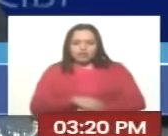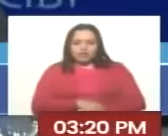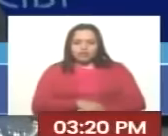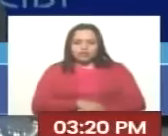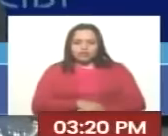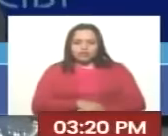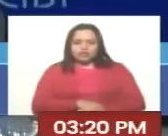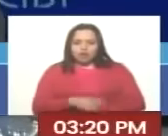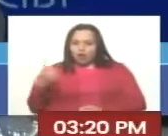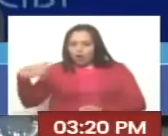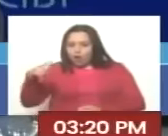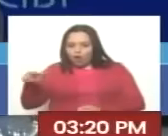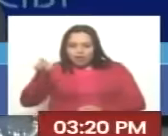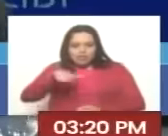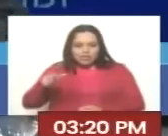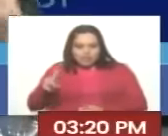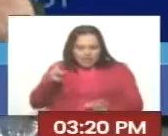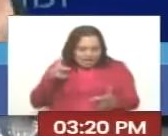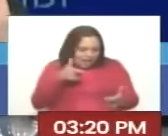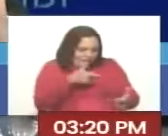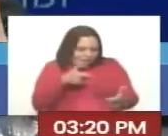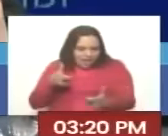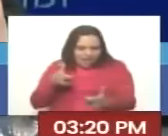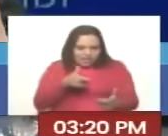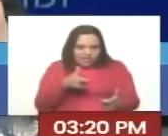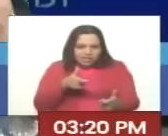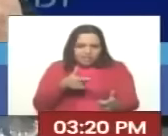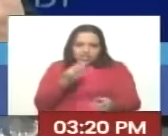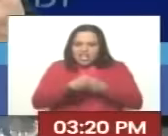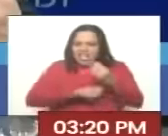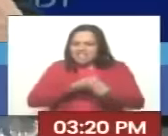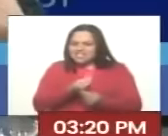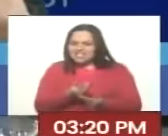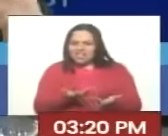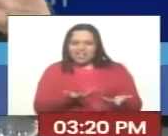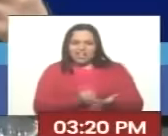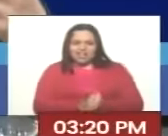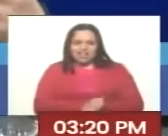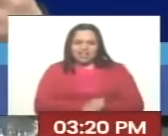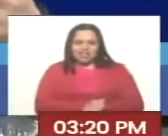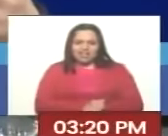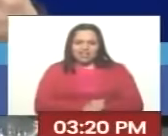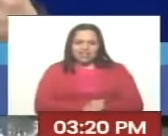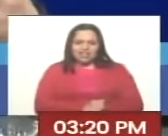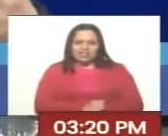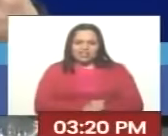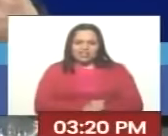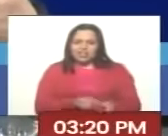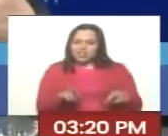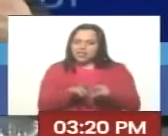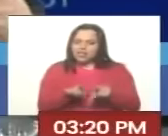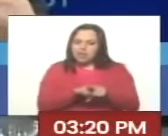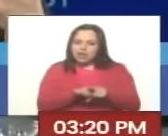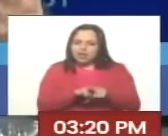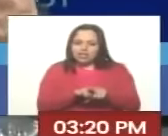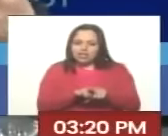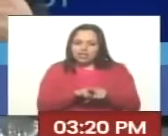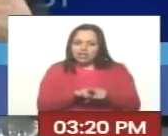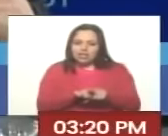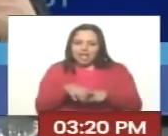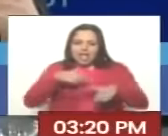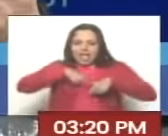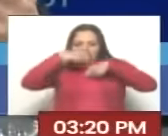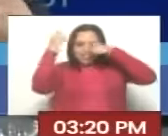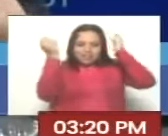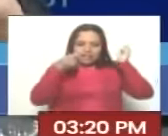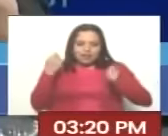otras personas que lo grababan, donde hacía una especie de, yo diría, actuación de stripper,